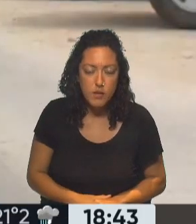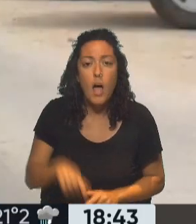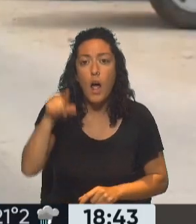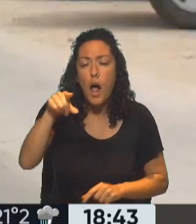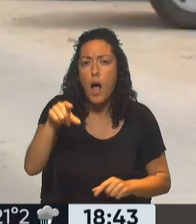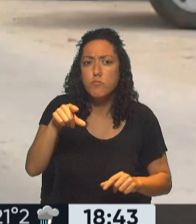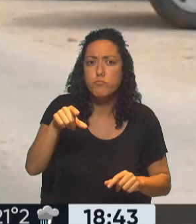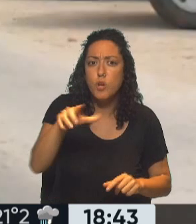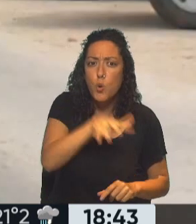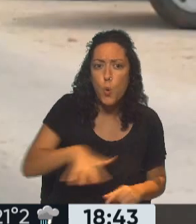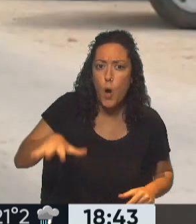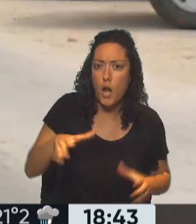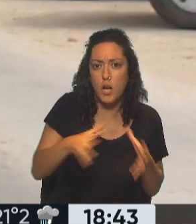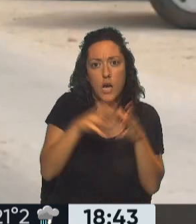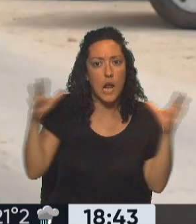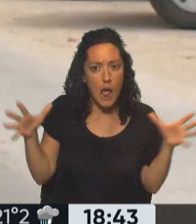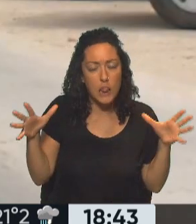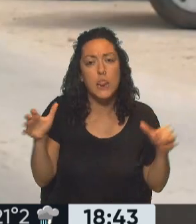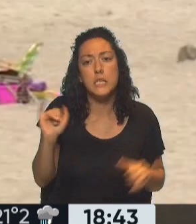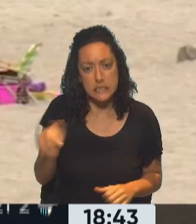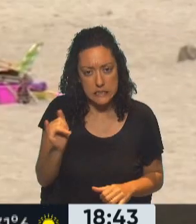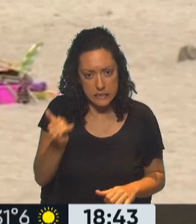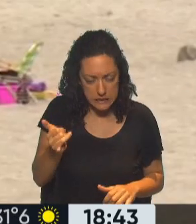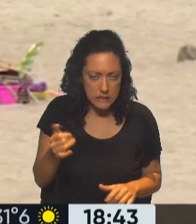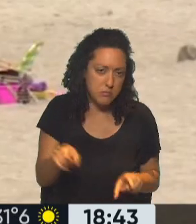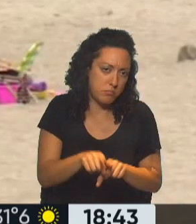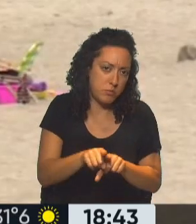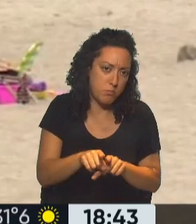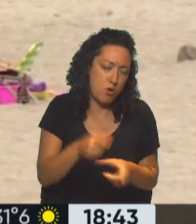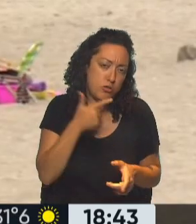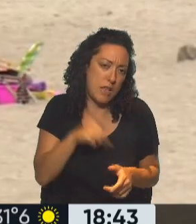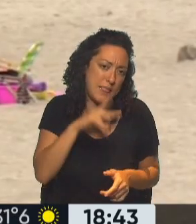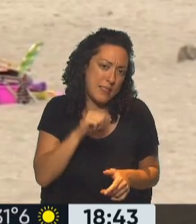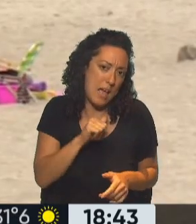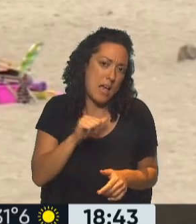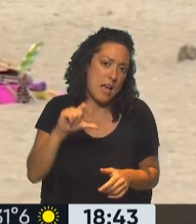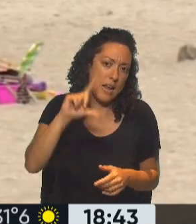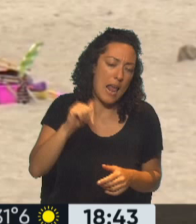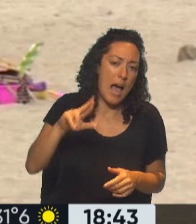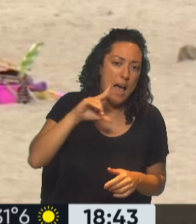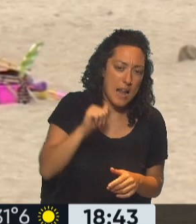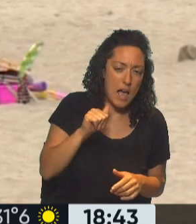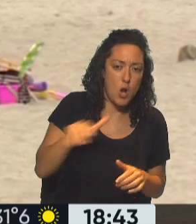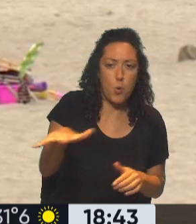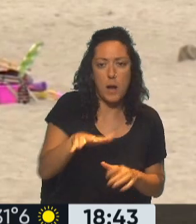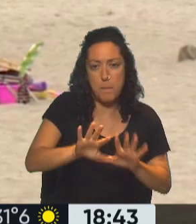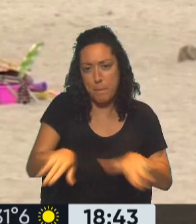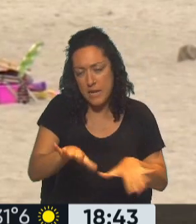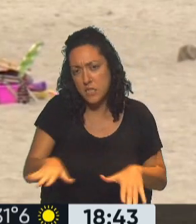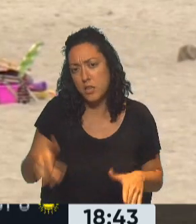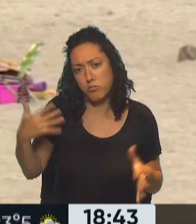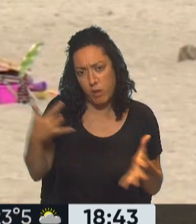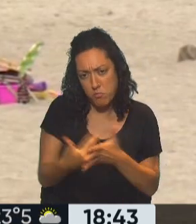infraestructura muy importante. Sí, bueno, es el clásico de Santa Clara del Mar, ¿no? Hace muchos años estamos con el balneario California y bueno,